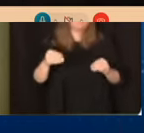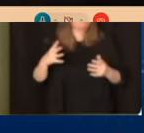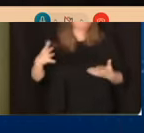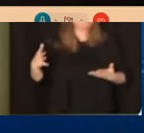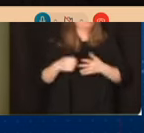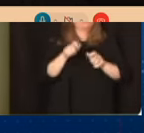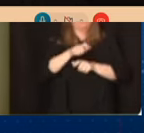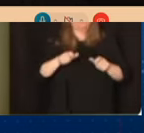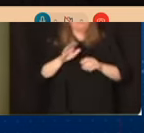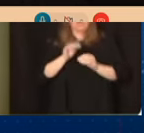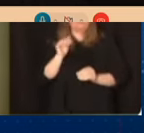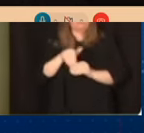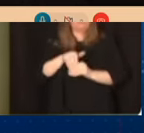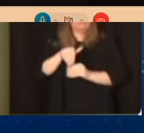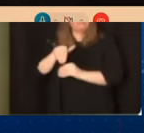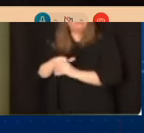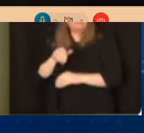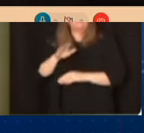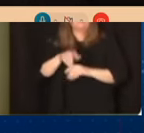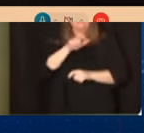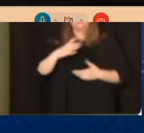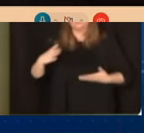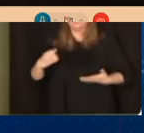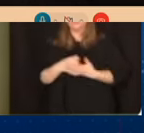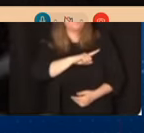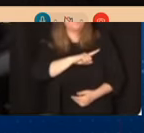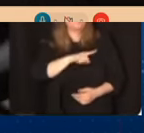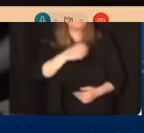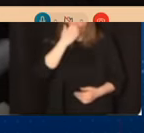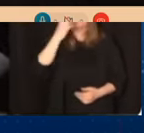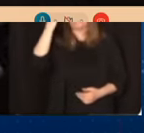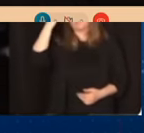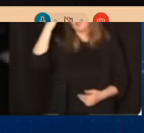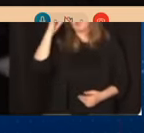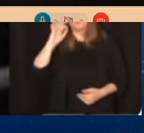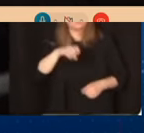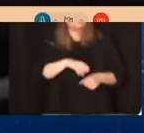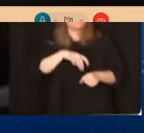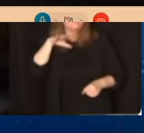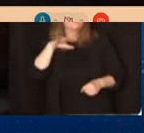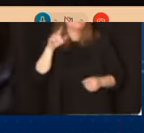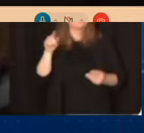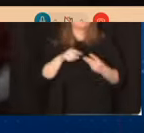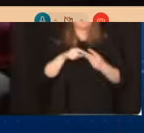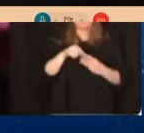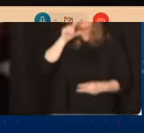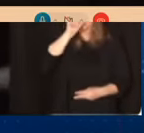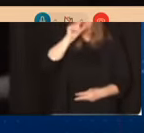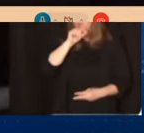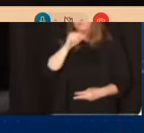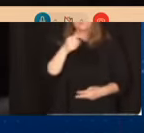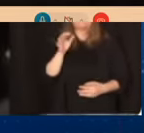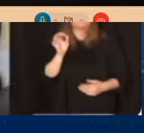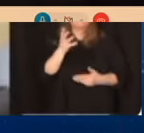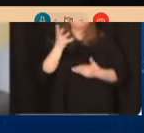y Podemos, ¿podría ser un gobierno que rompiera las relaciones entre Puigdemont y el señor Sánchez? Yo no lo creo,